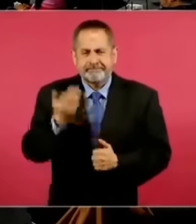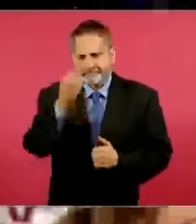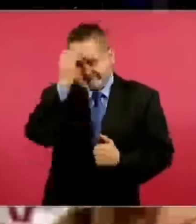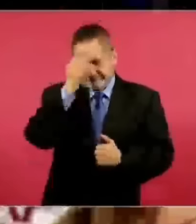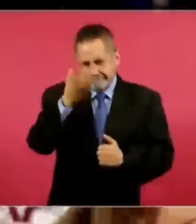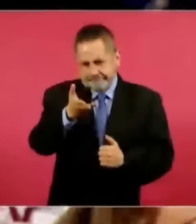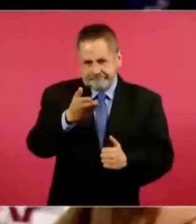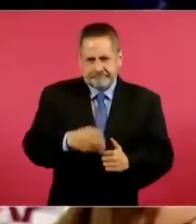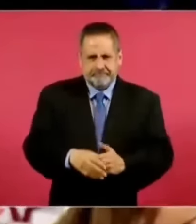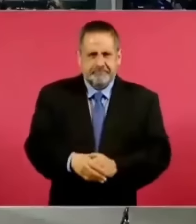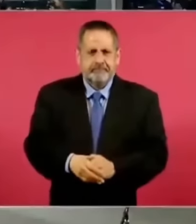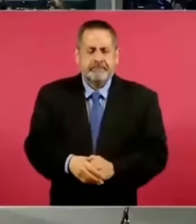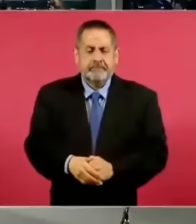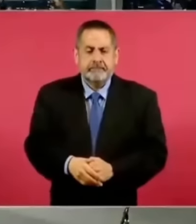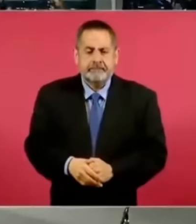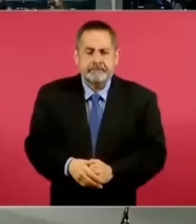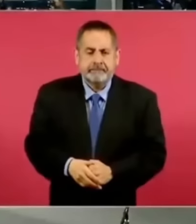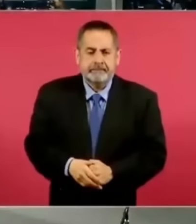Bueno,